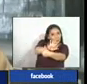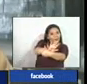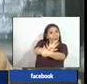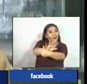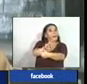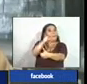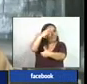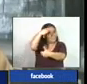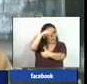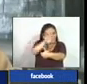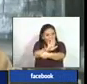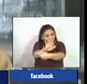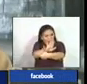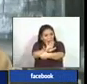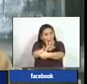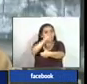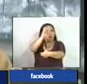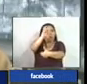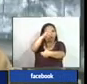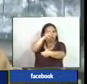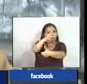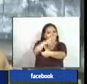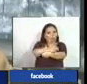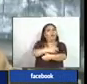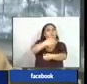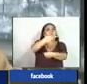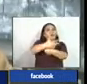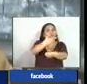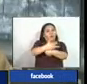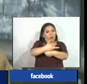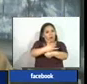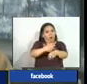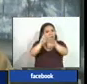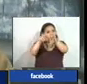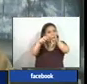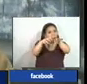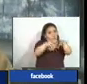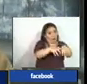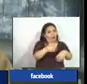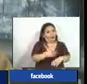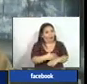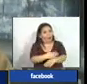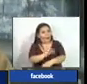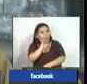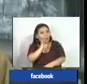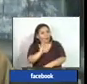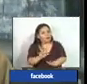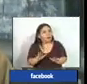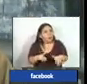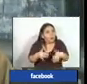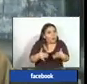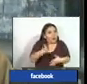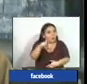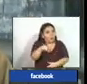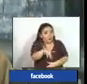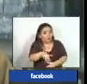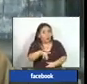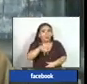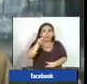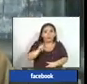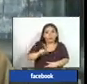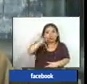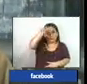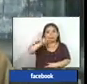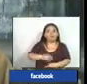México hacia el territorio de Guatemala. Esta vaguada ha estado favoreciendo, como mencionábamos, las precipitaciones para el norte del territorio.